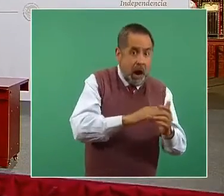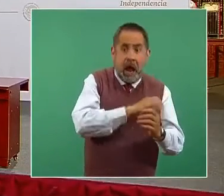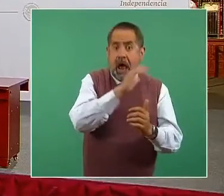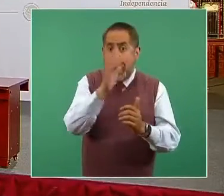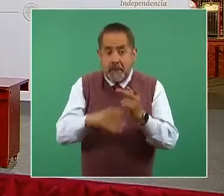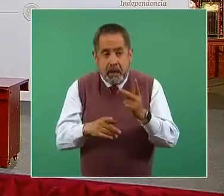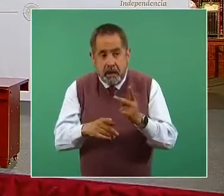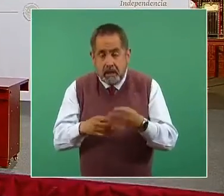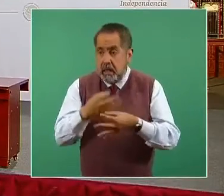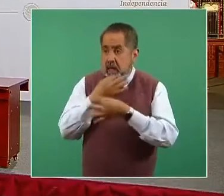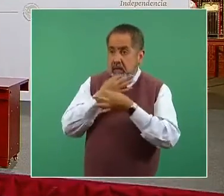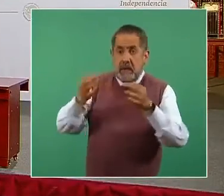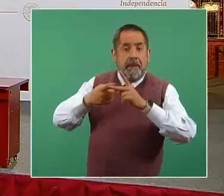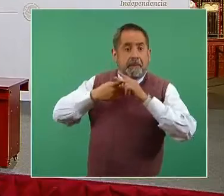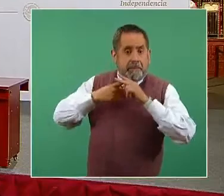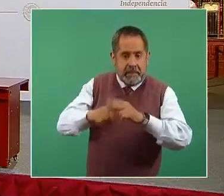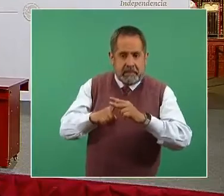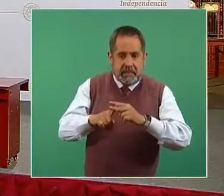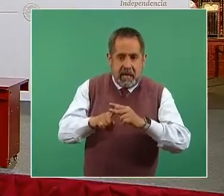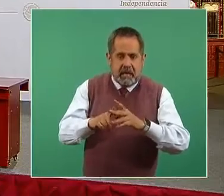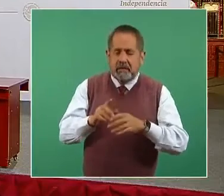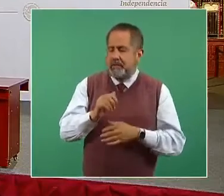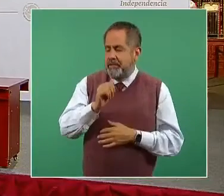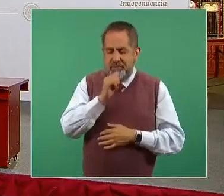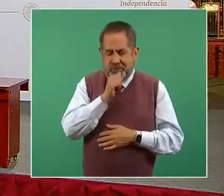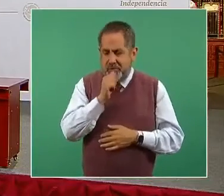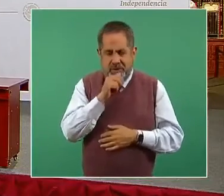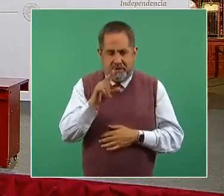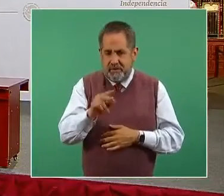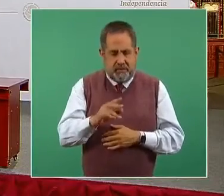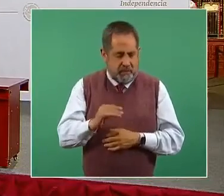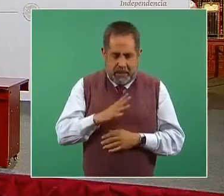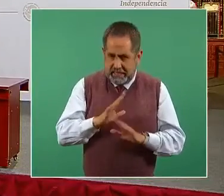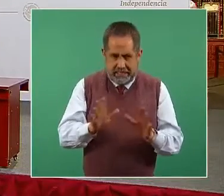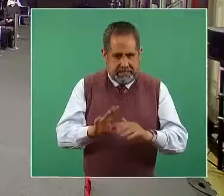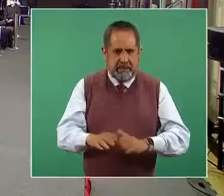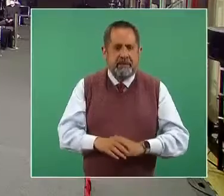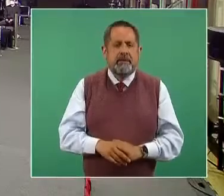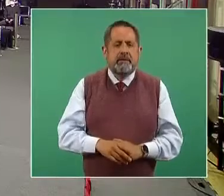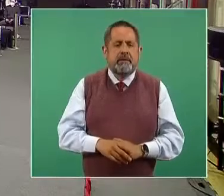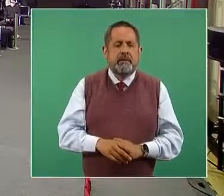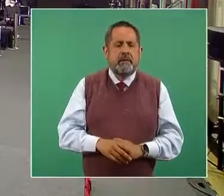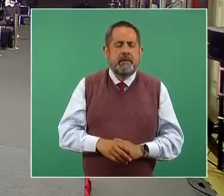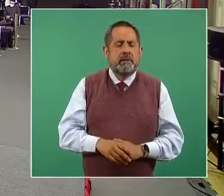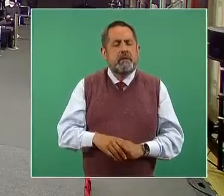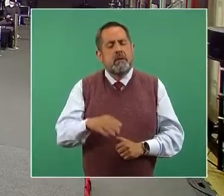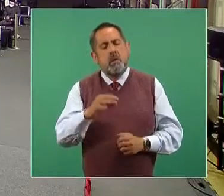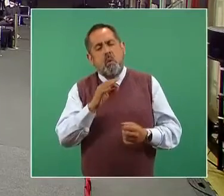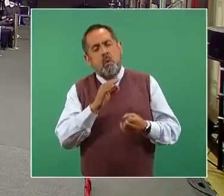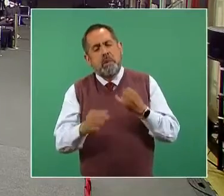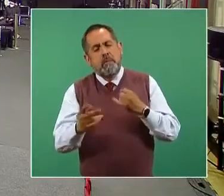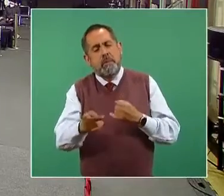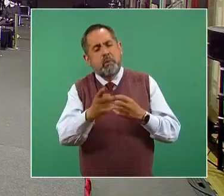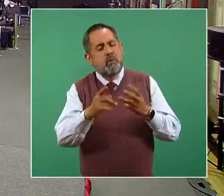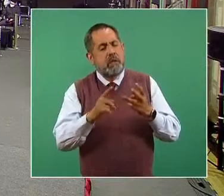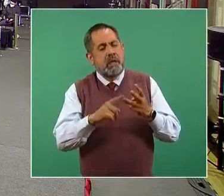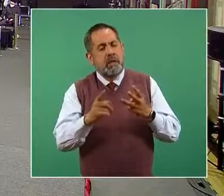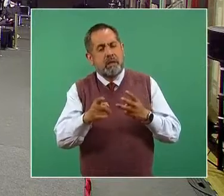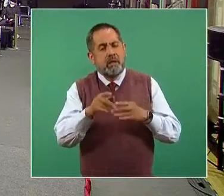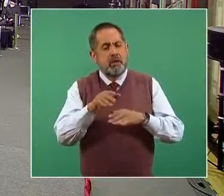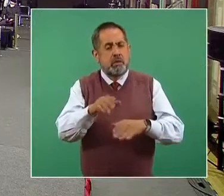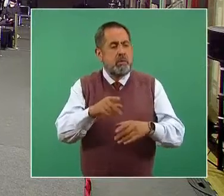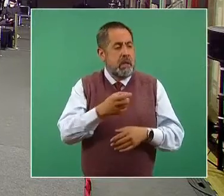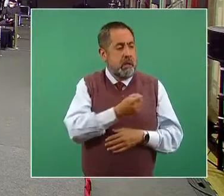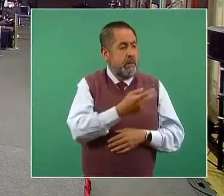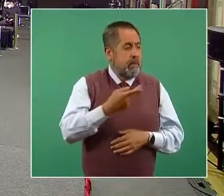no anunciamos el inicio o el preinicio de la fase 2. Gracias. Y una última que está relacionada con los